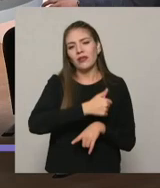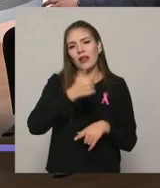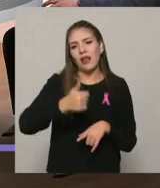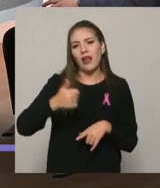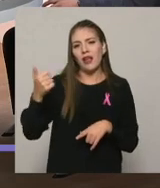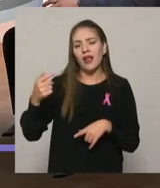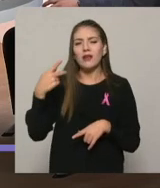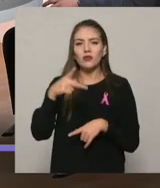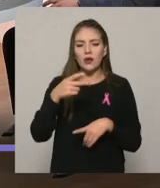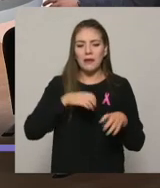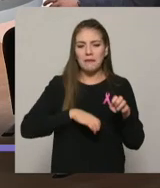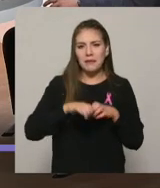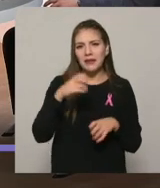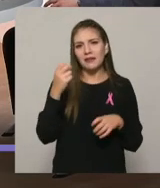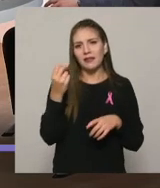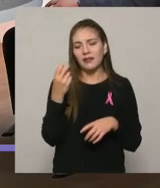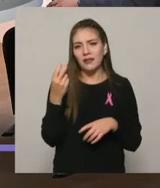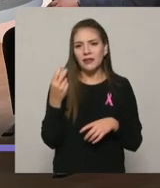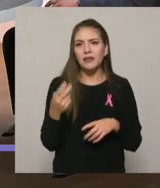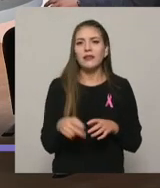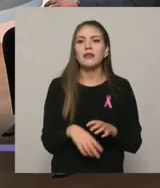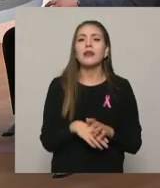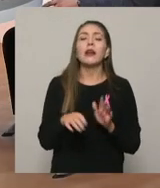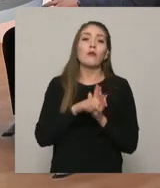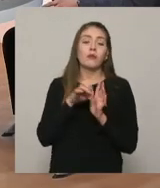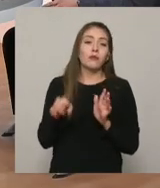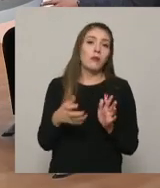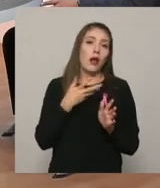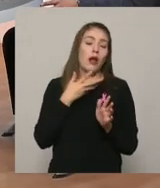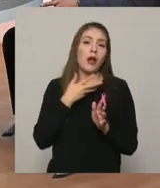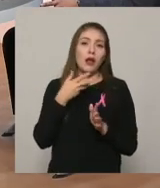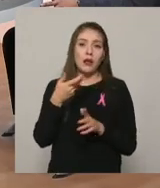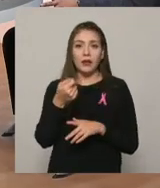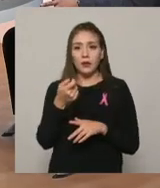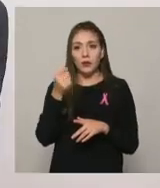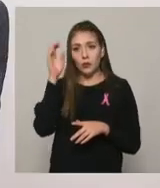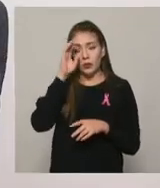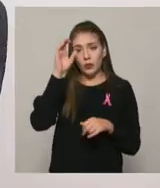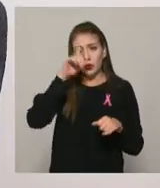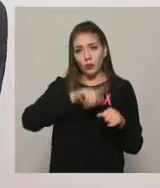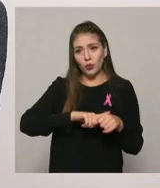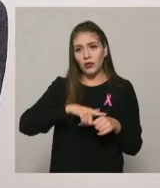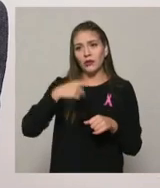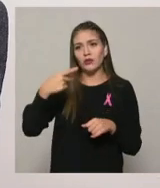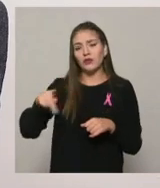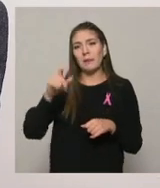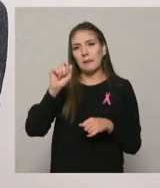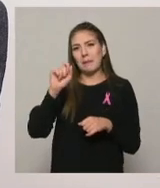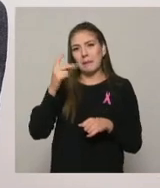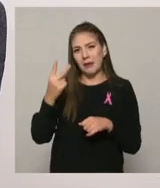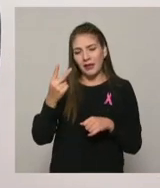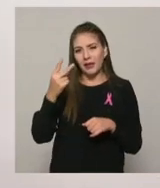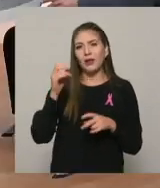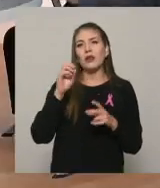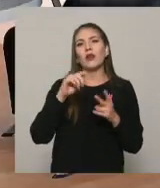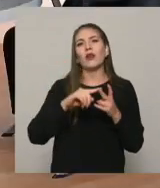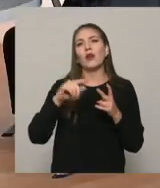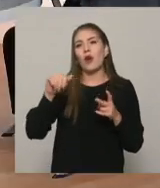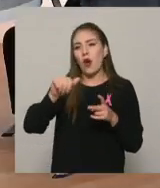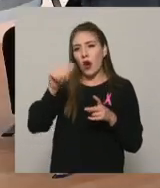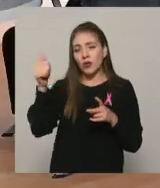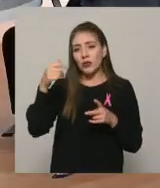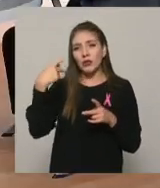canal. En este caso sí hay como un canal cultural, hemos visto que ha sido el Canal 22 muy específicamente, Canal 11 que también